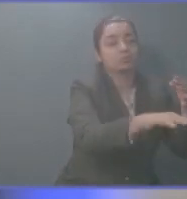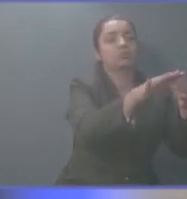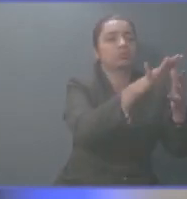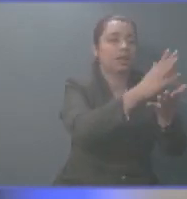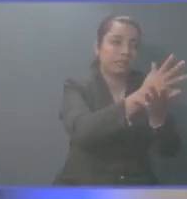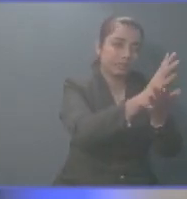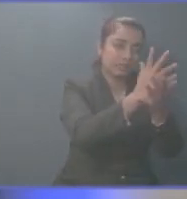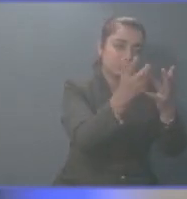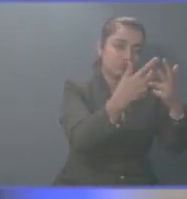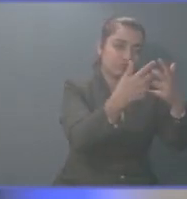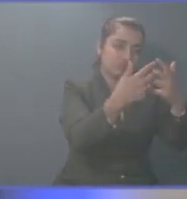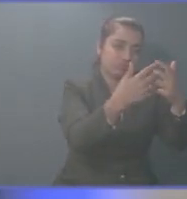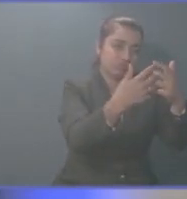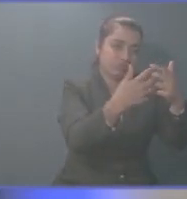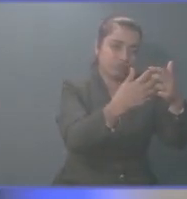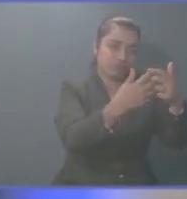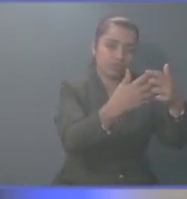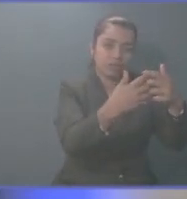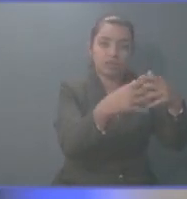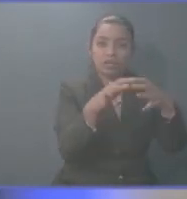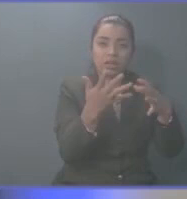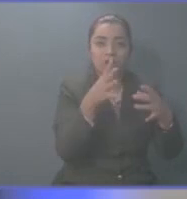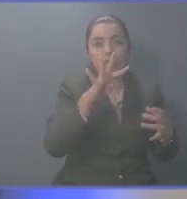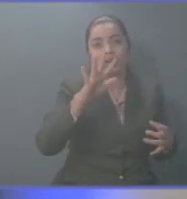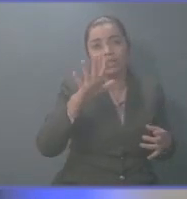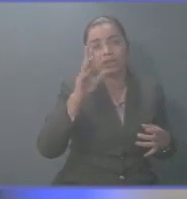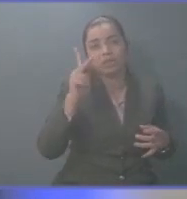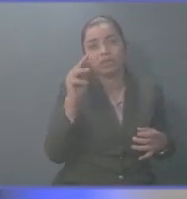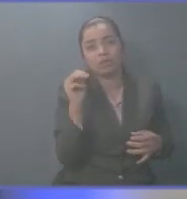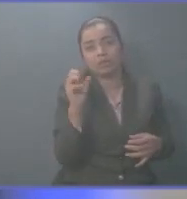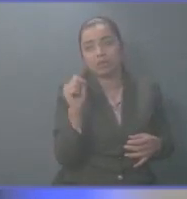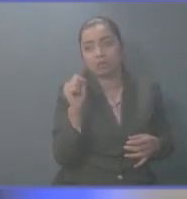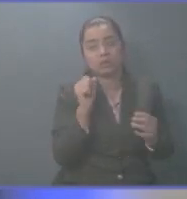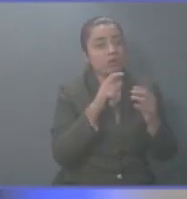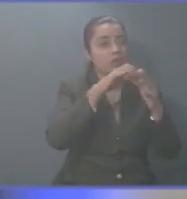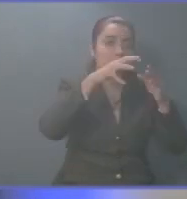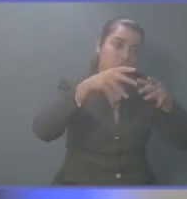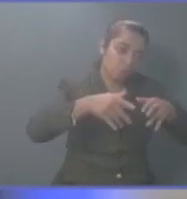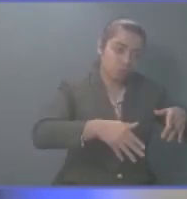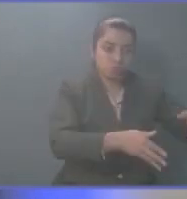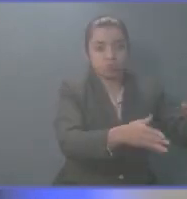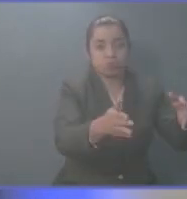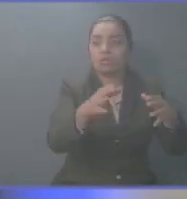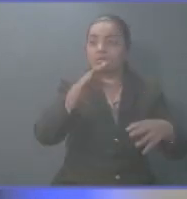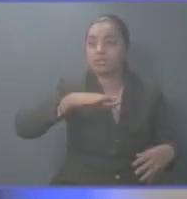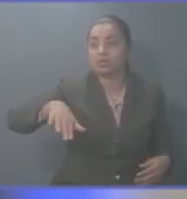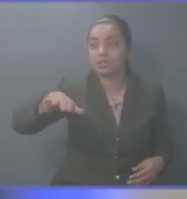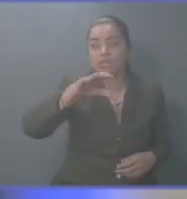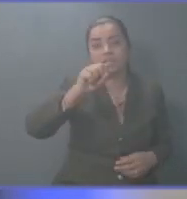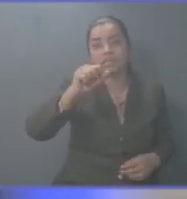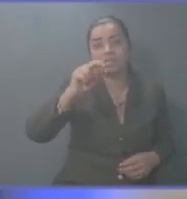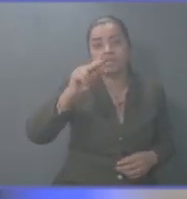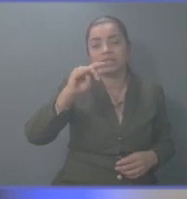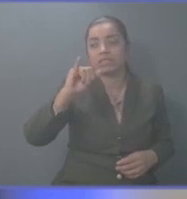Tacachico viaja por tuberías por cerca de 45 kilómetros hasta llegar al tema de la Santísima Trinidad, que es donde